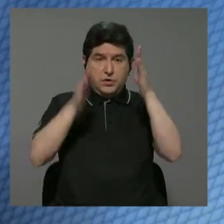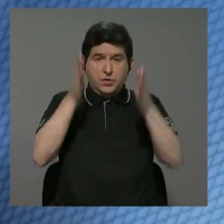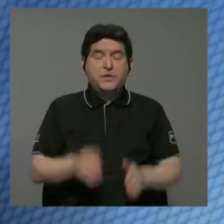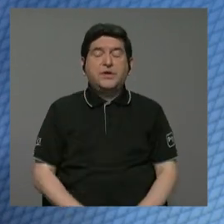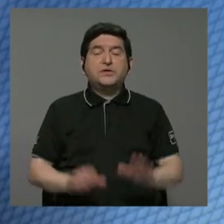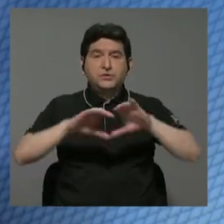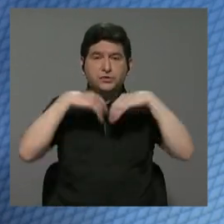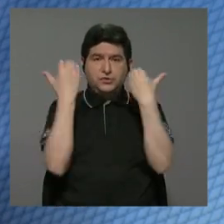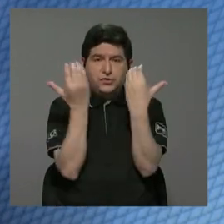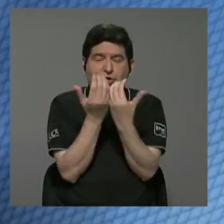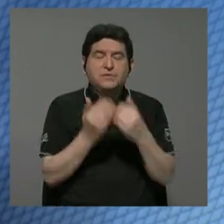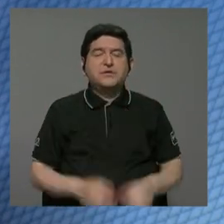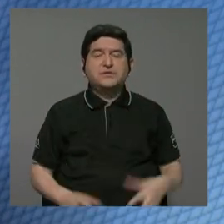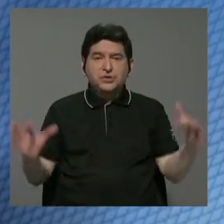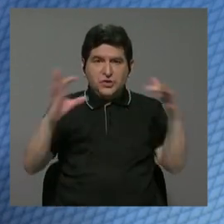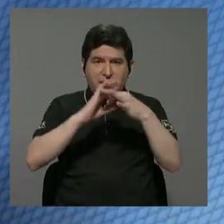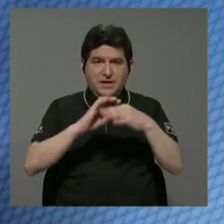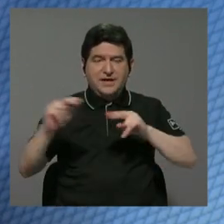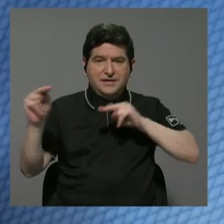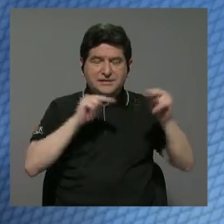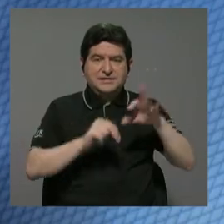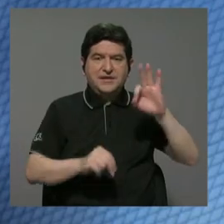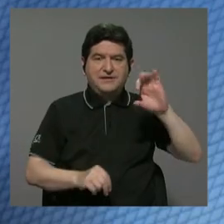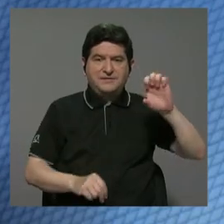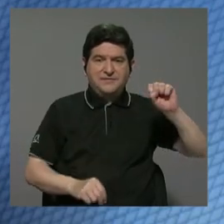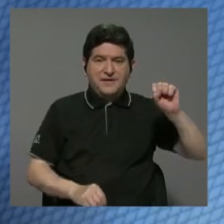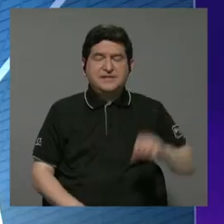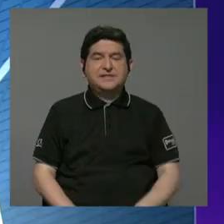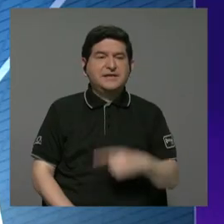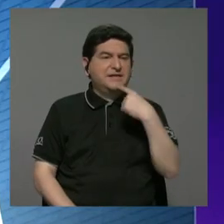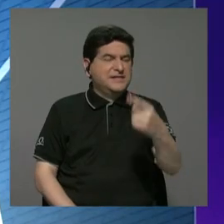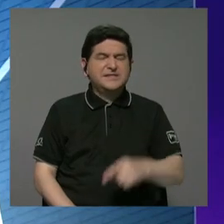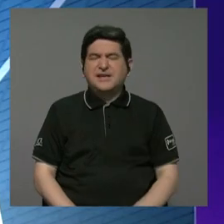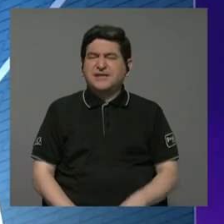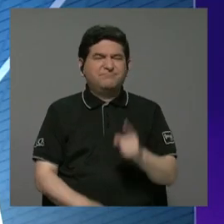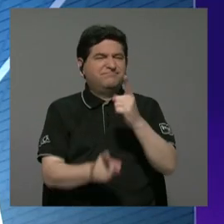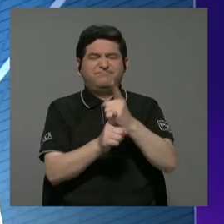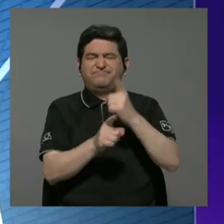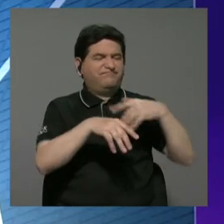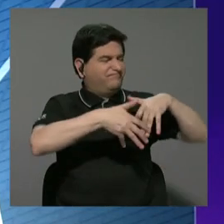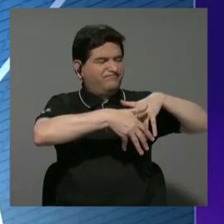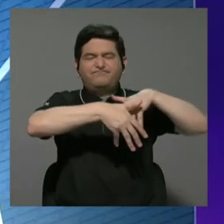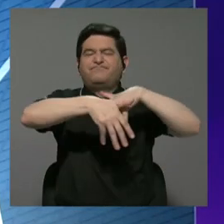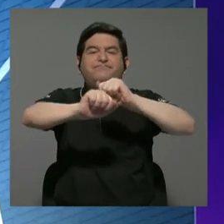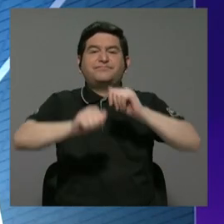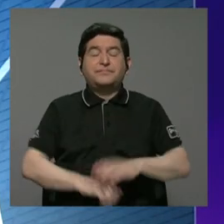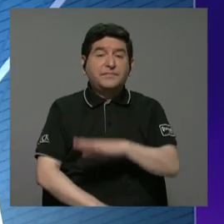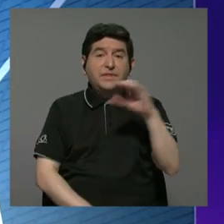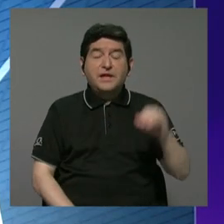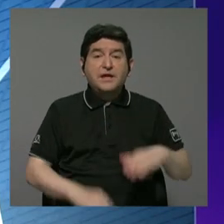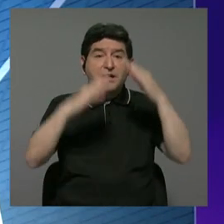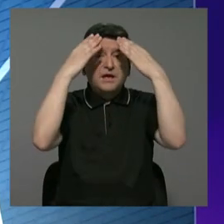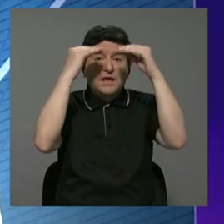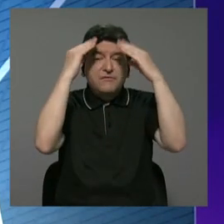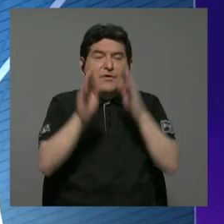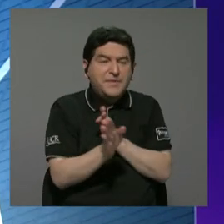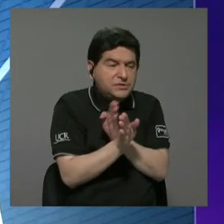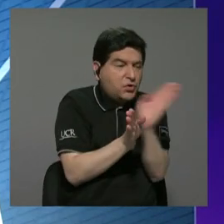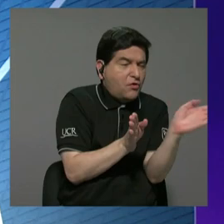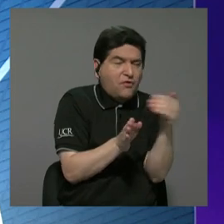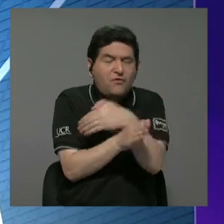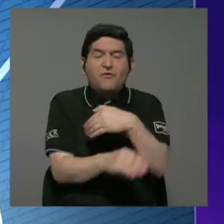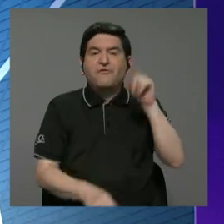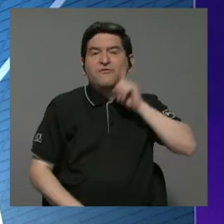por la Negociación del FES, donde desalentaban absolutamente la marcha y también decían informaciones sesgadas,